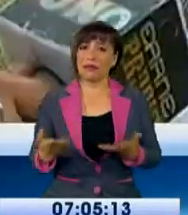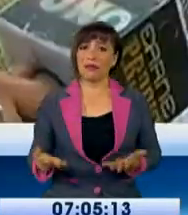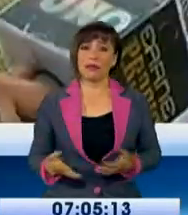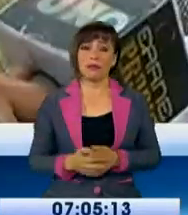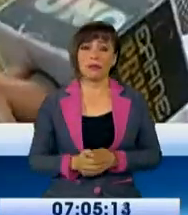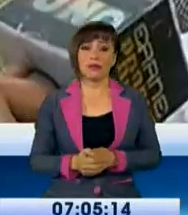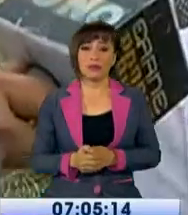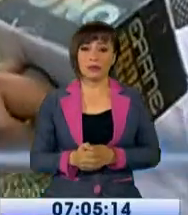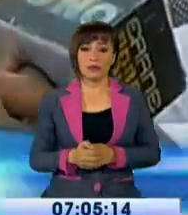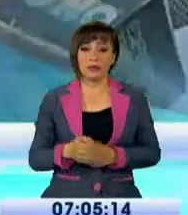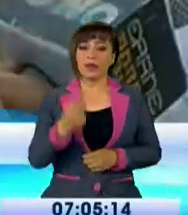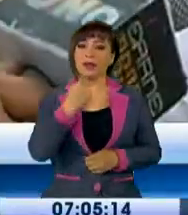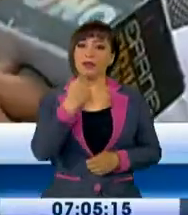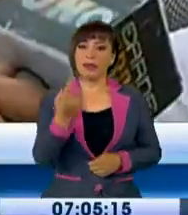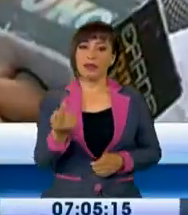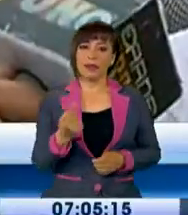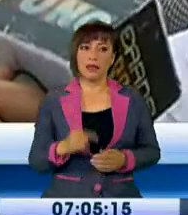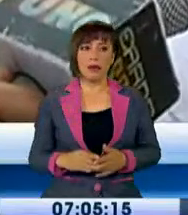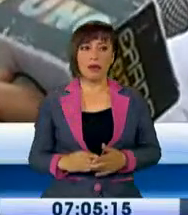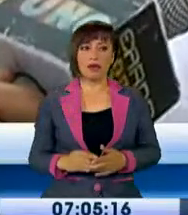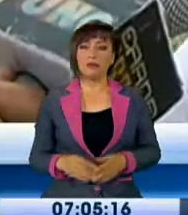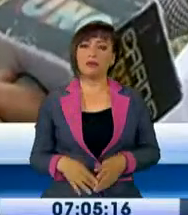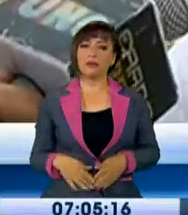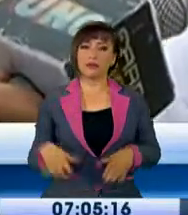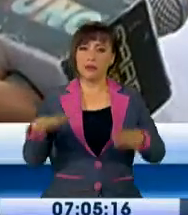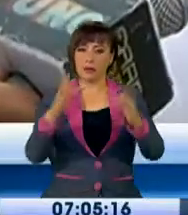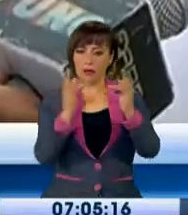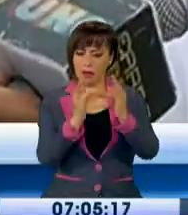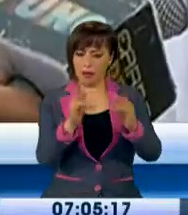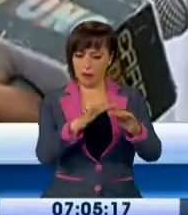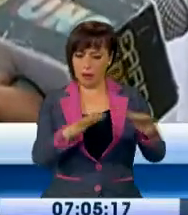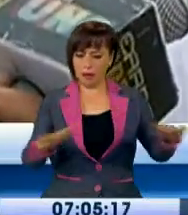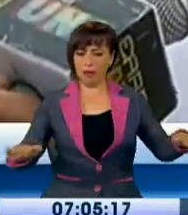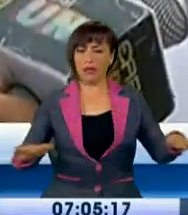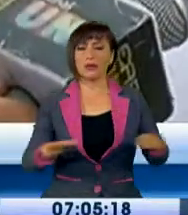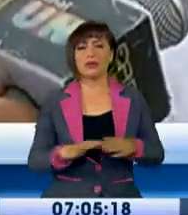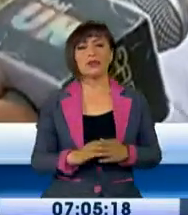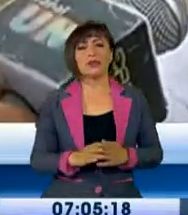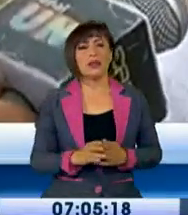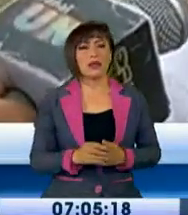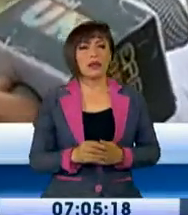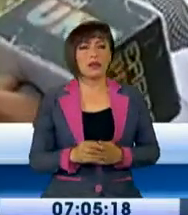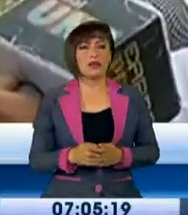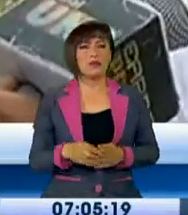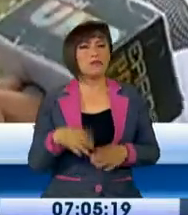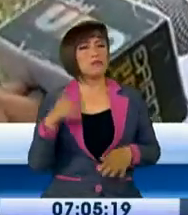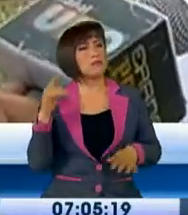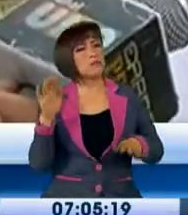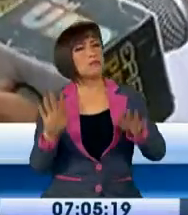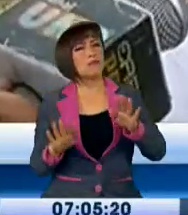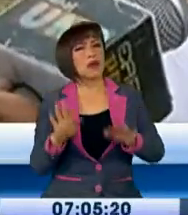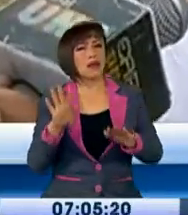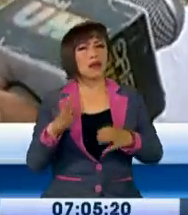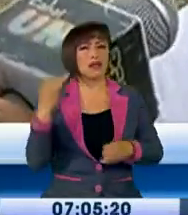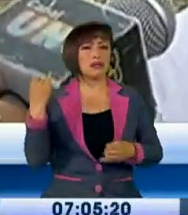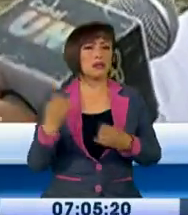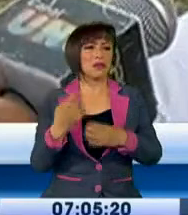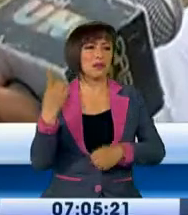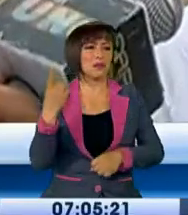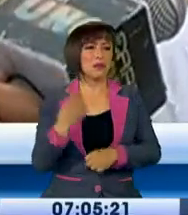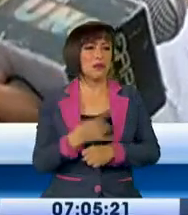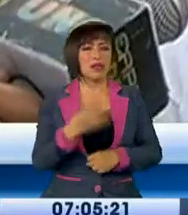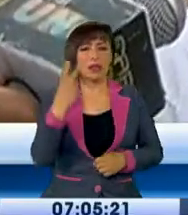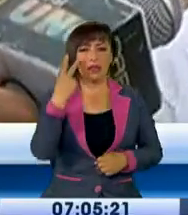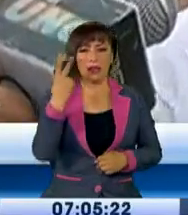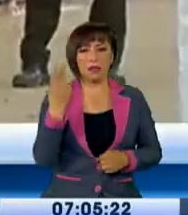acostado. Se acostaba, pero está hinchado. ¿Cuántos días? Bien, me parece que el último día fue el día mío que lo vieron. Estamos el